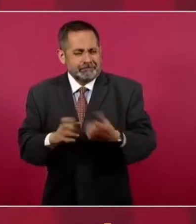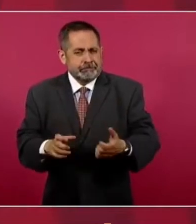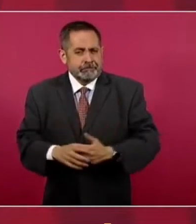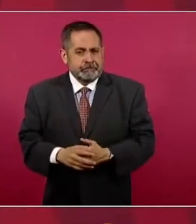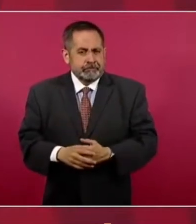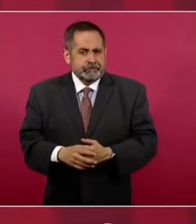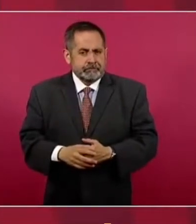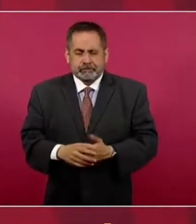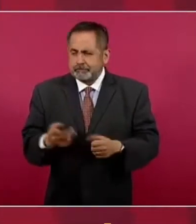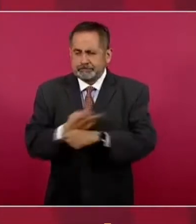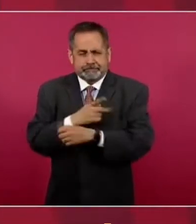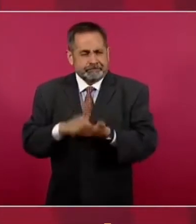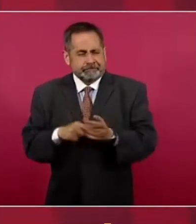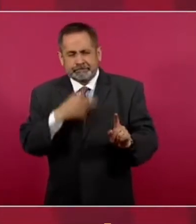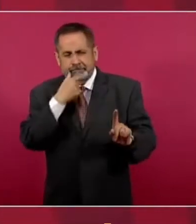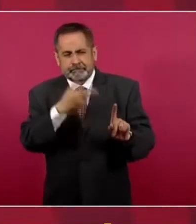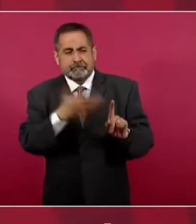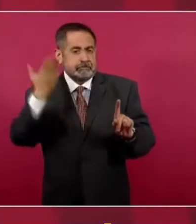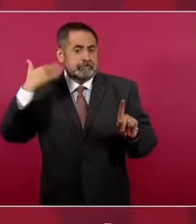¿Dónde está Guaidó?